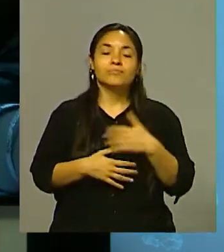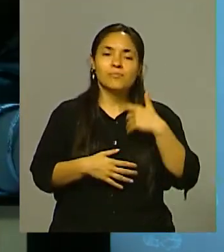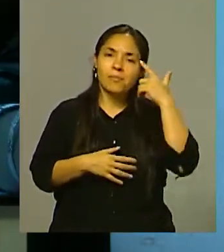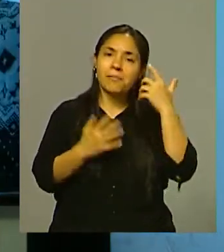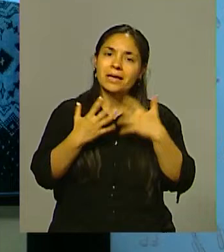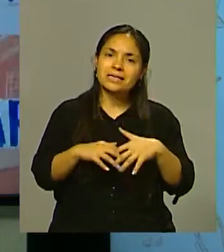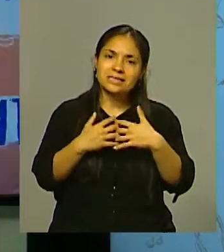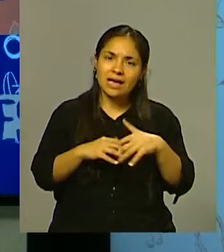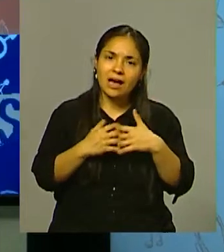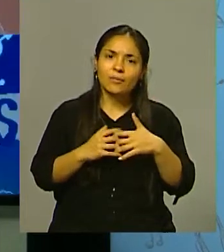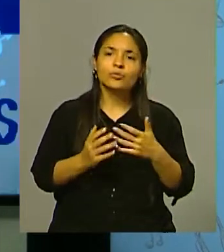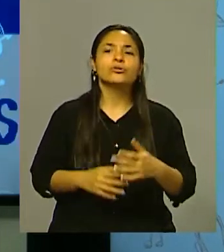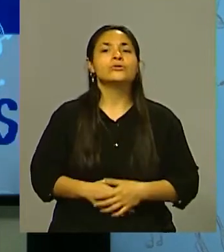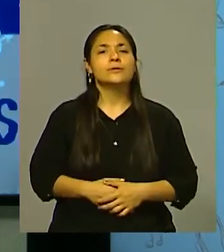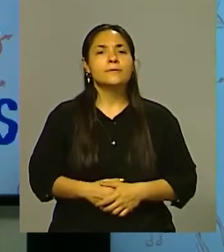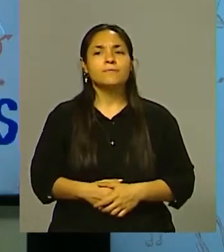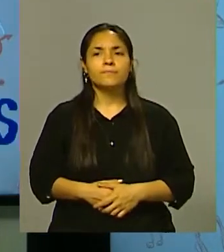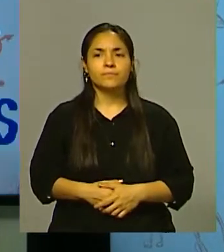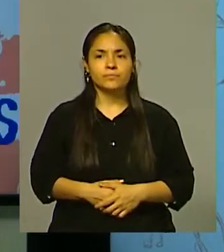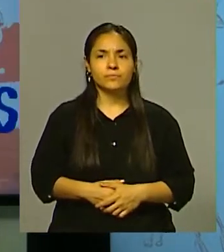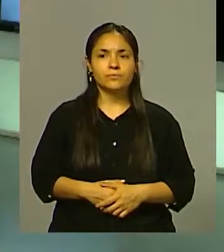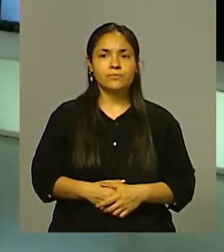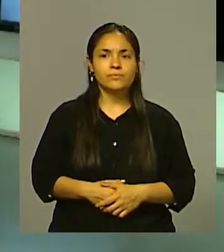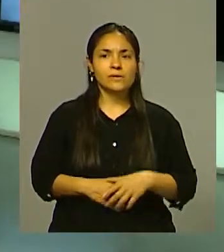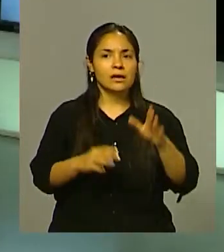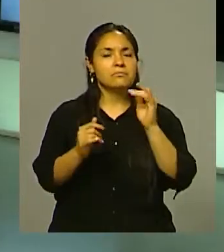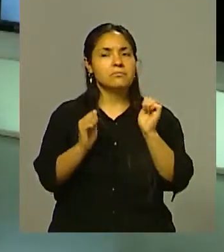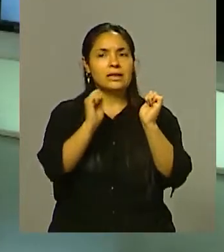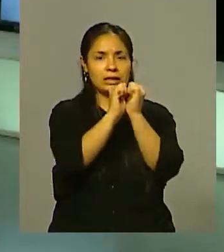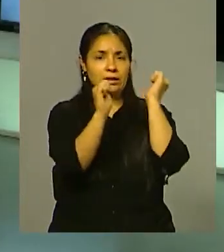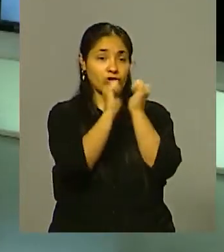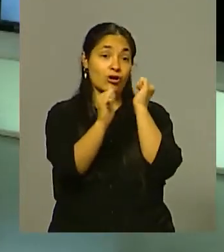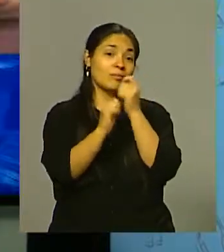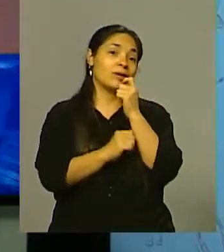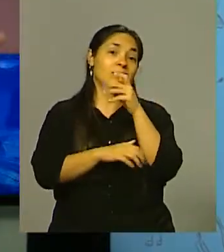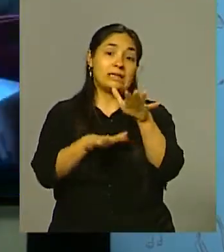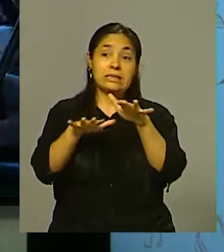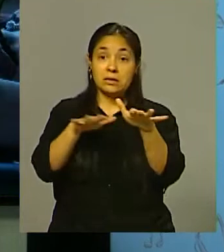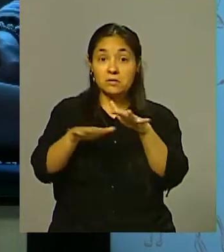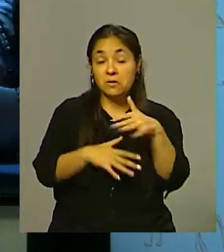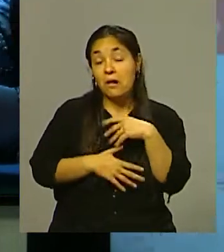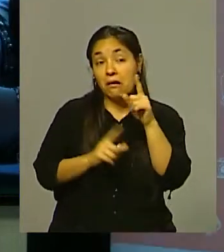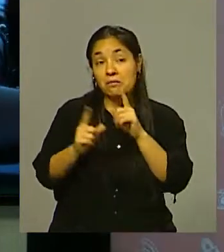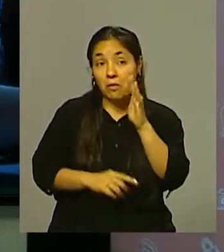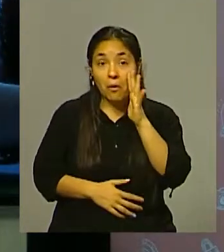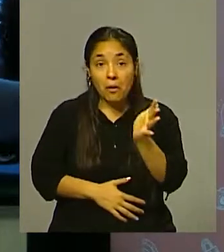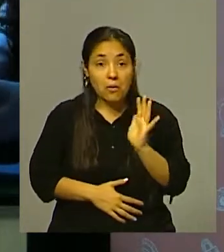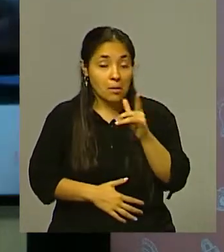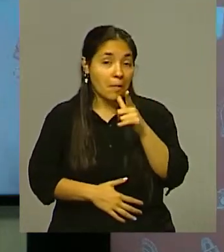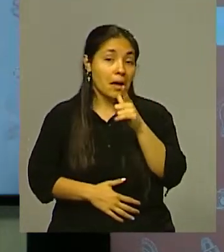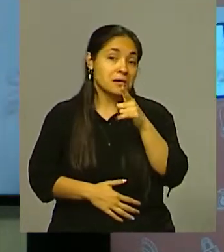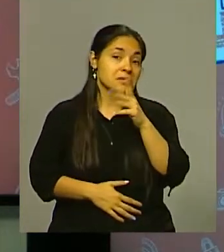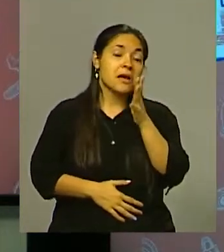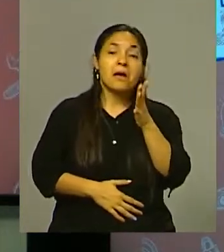con Guillem, que también son historias que si no fuera por esta situación no se conocerían. Digo, pasarían